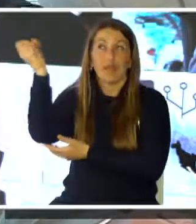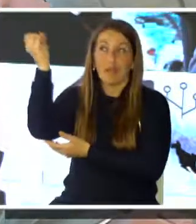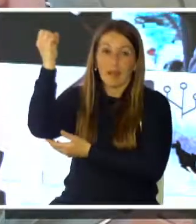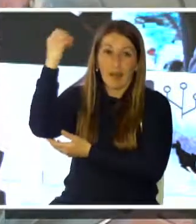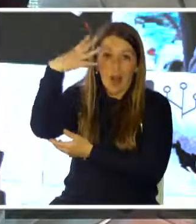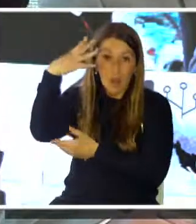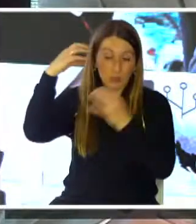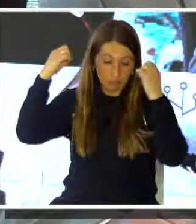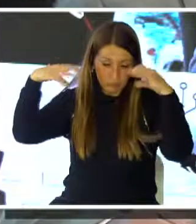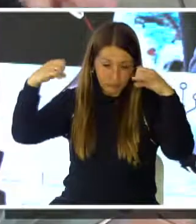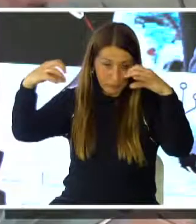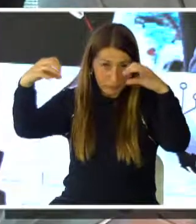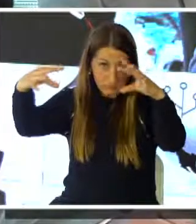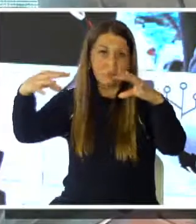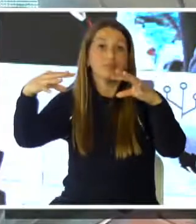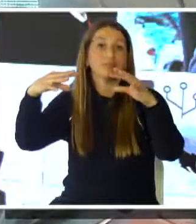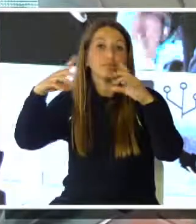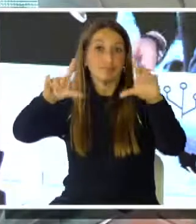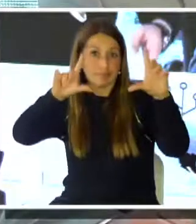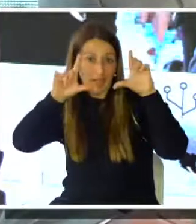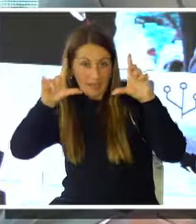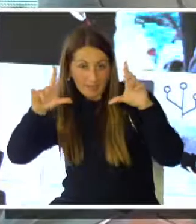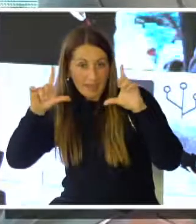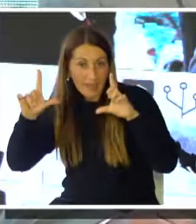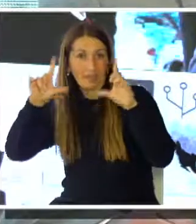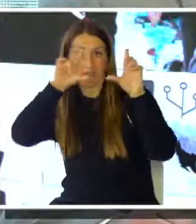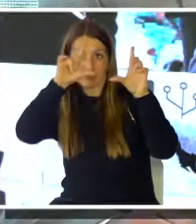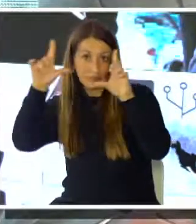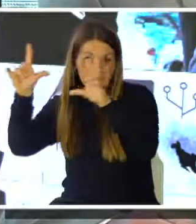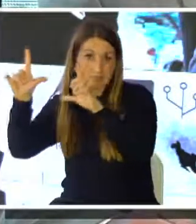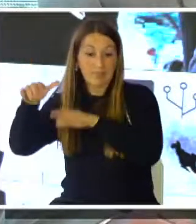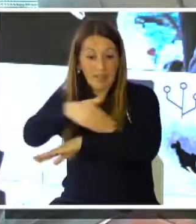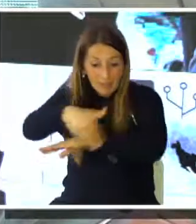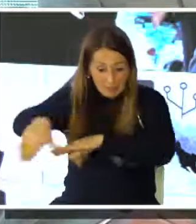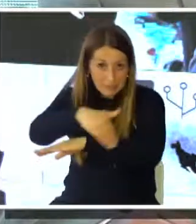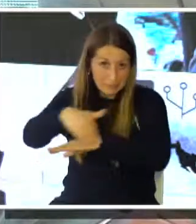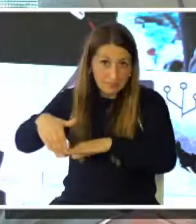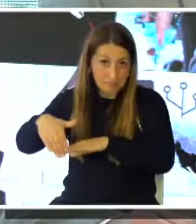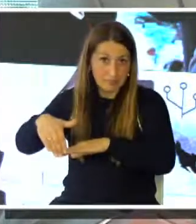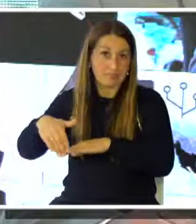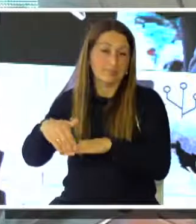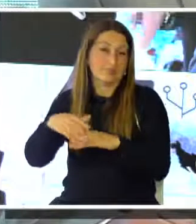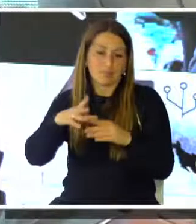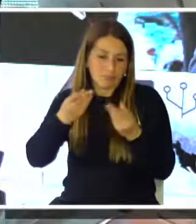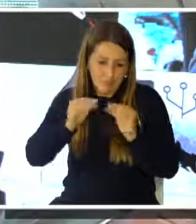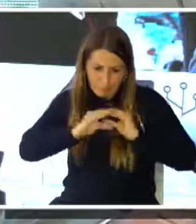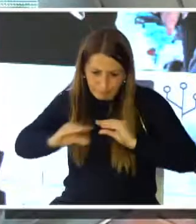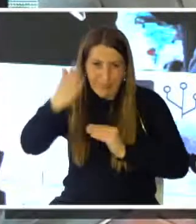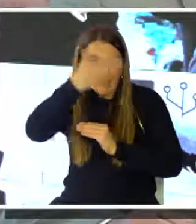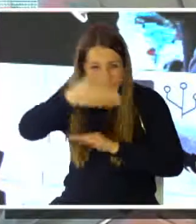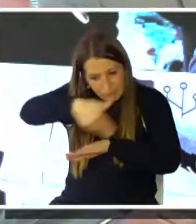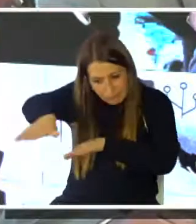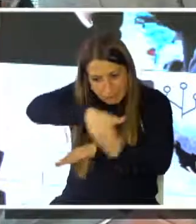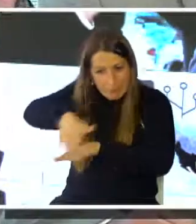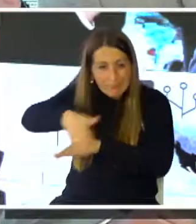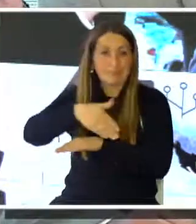público la cartelería el asfalto y si no hay asfalto será un hormigón y si no no hay avión